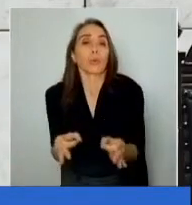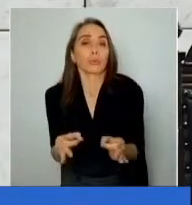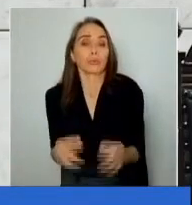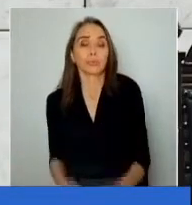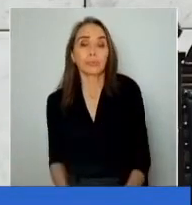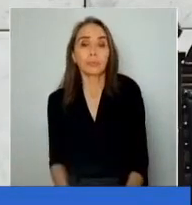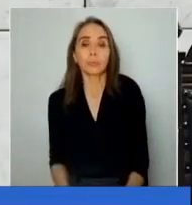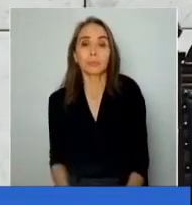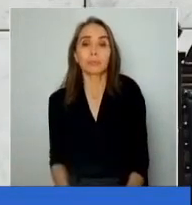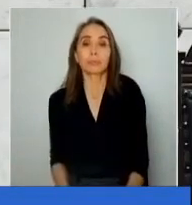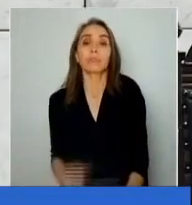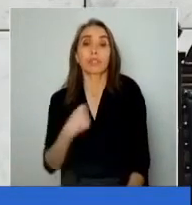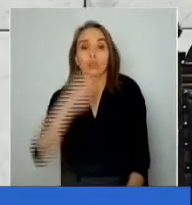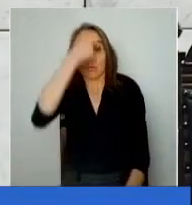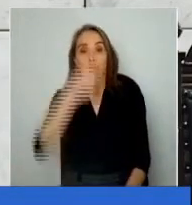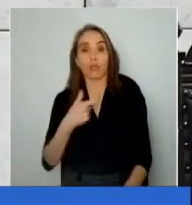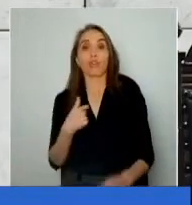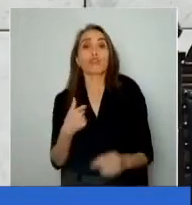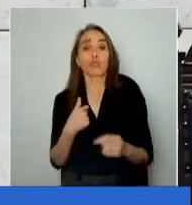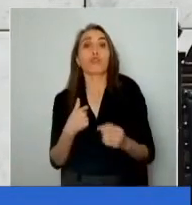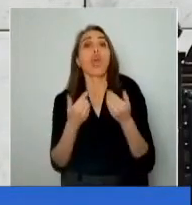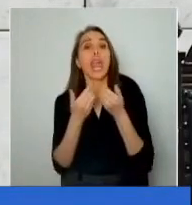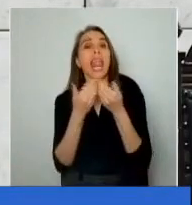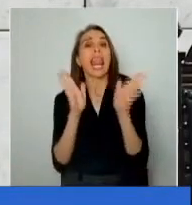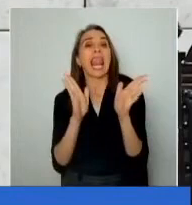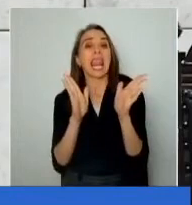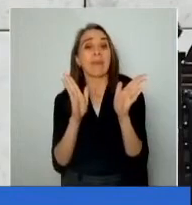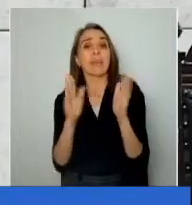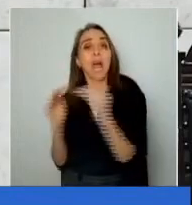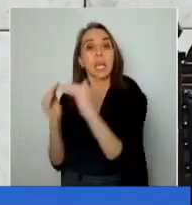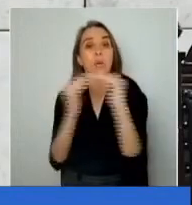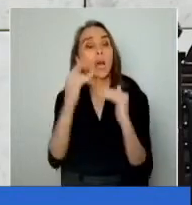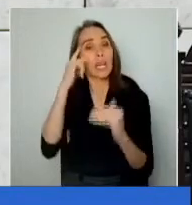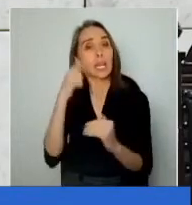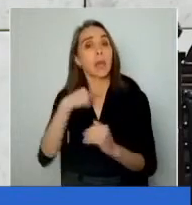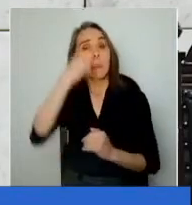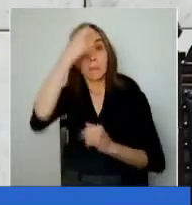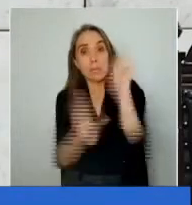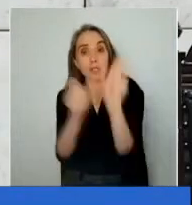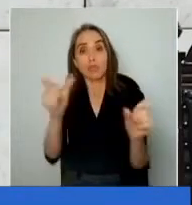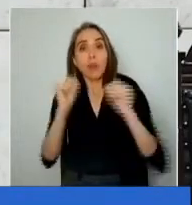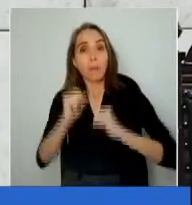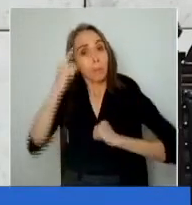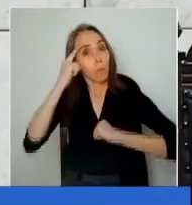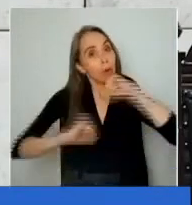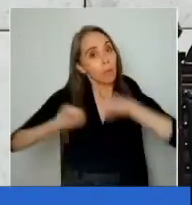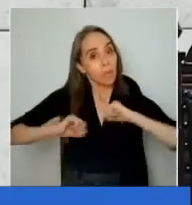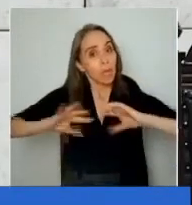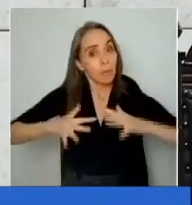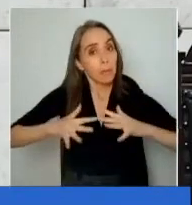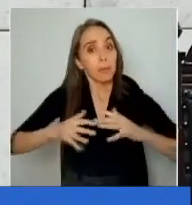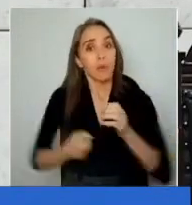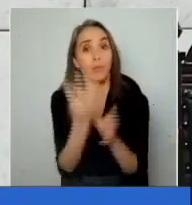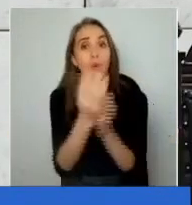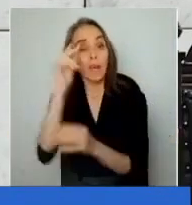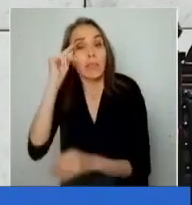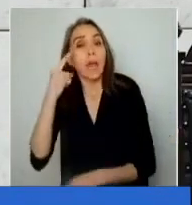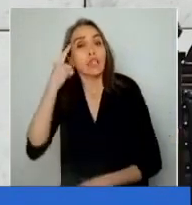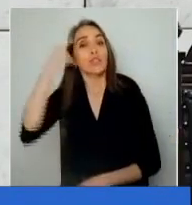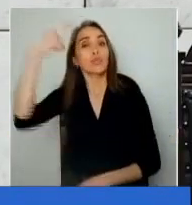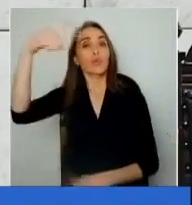liberal igualitario creo en la capacidad de emprender y de innovar pero así también sueño con un estado